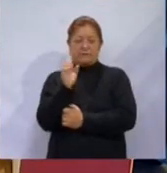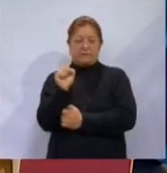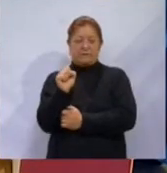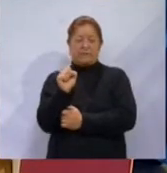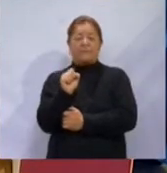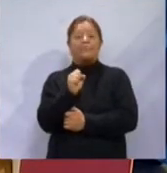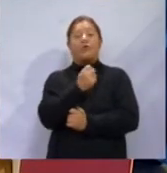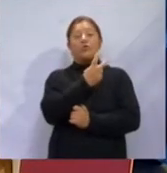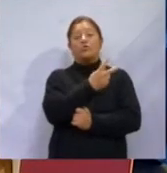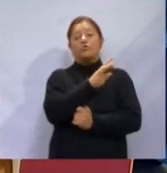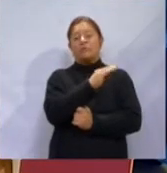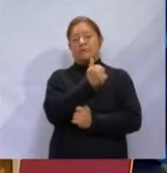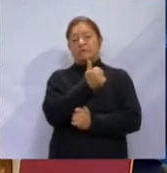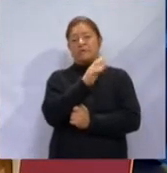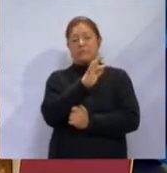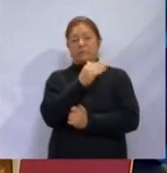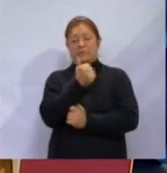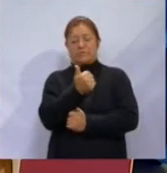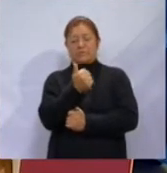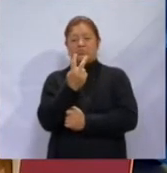246-46-263-60,